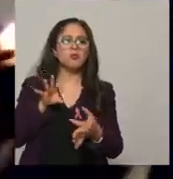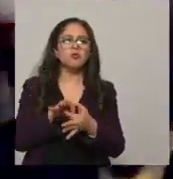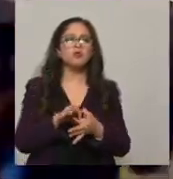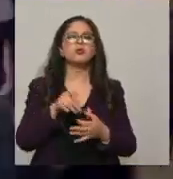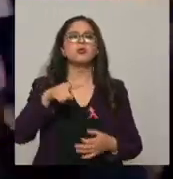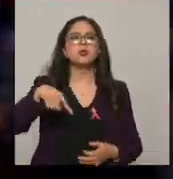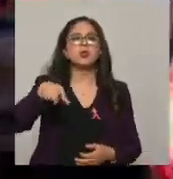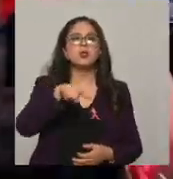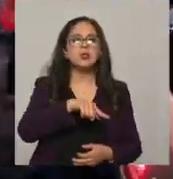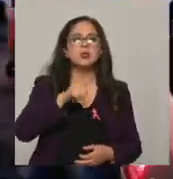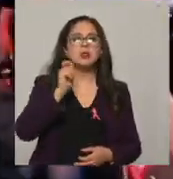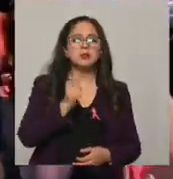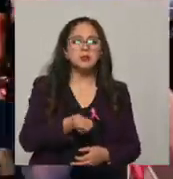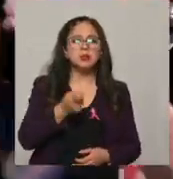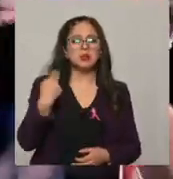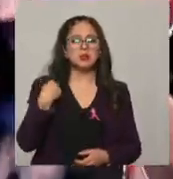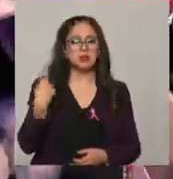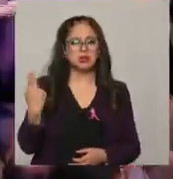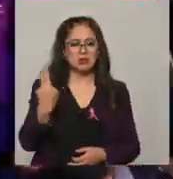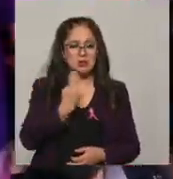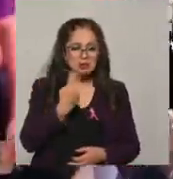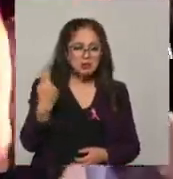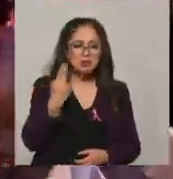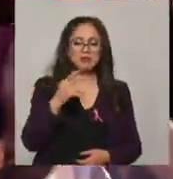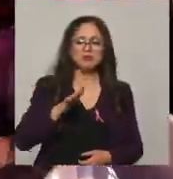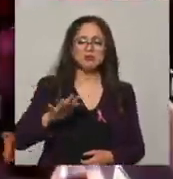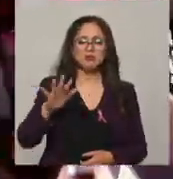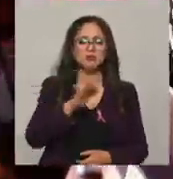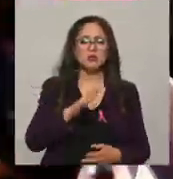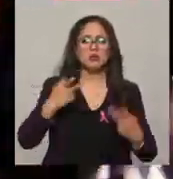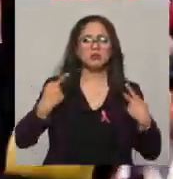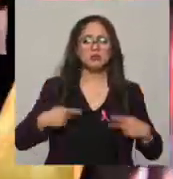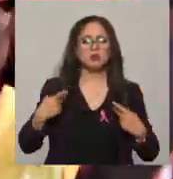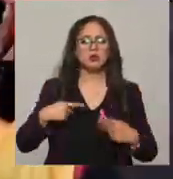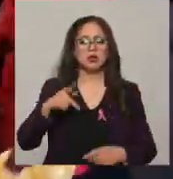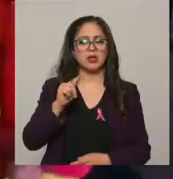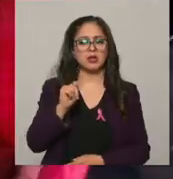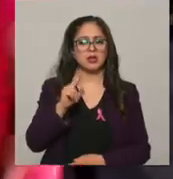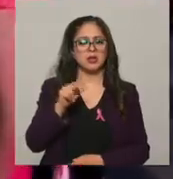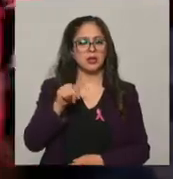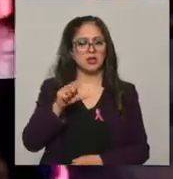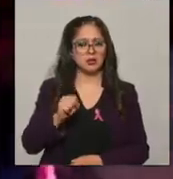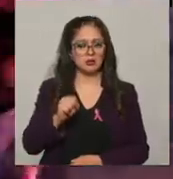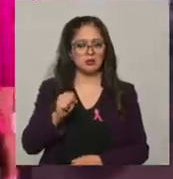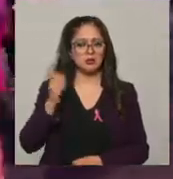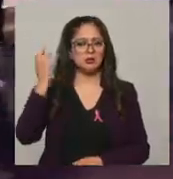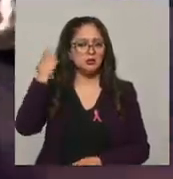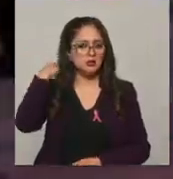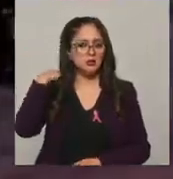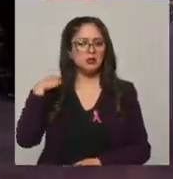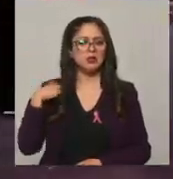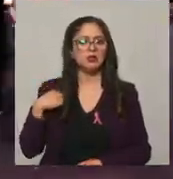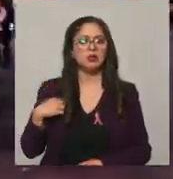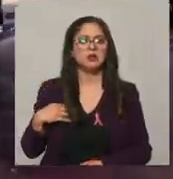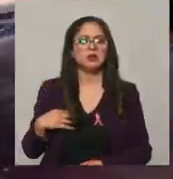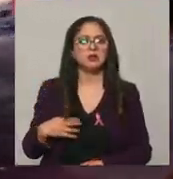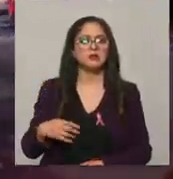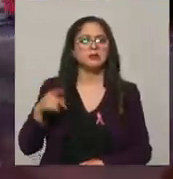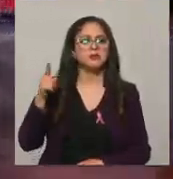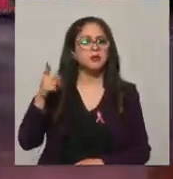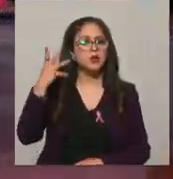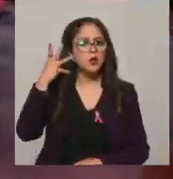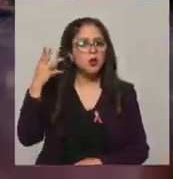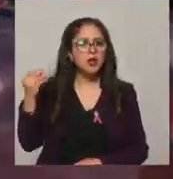especie de vínculo que necesitamos hacer entre la población trans de Holanda y